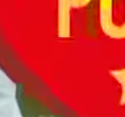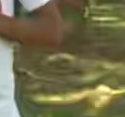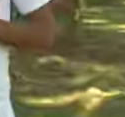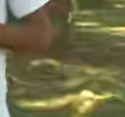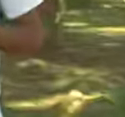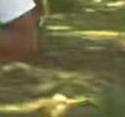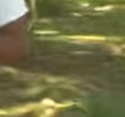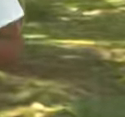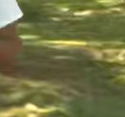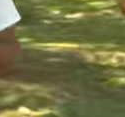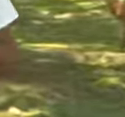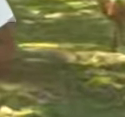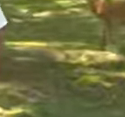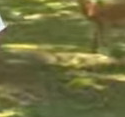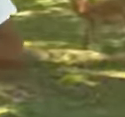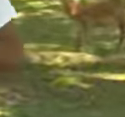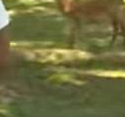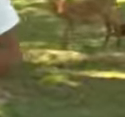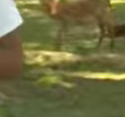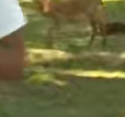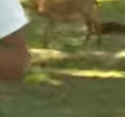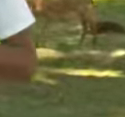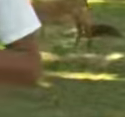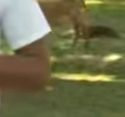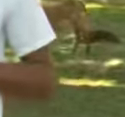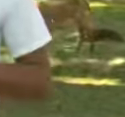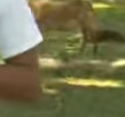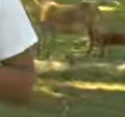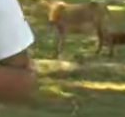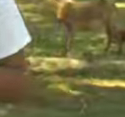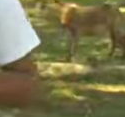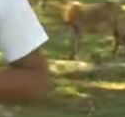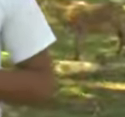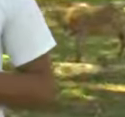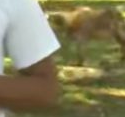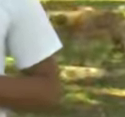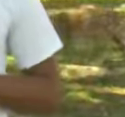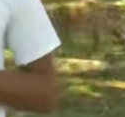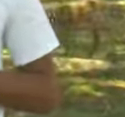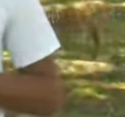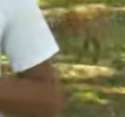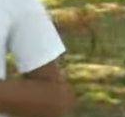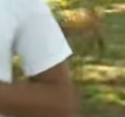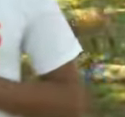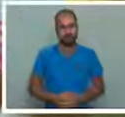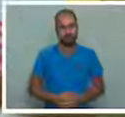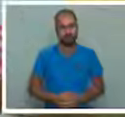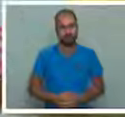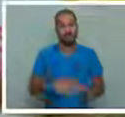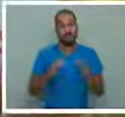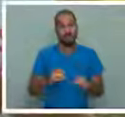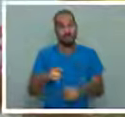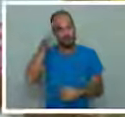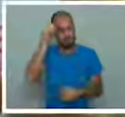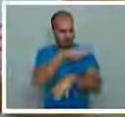uno de los pilares sobre los cuales descansa el desarrollo del sector ganadero en cuba es el científico de la mano de una institución como sí